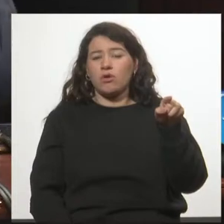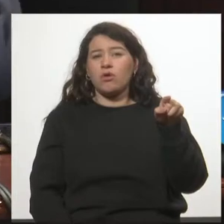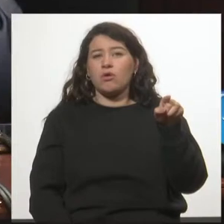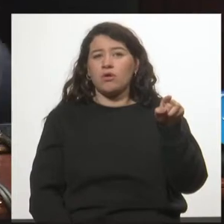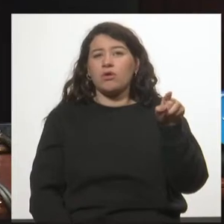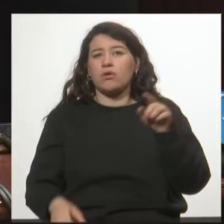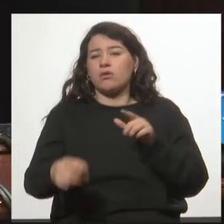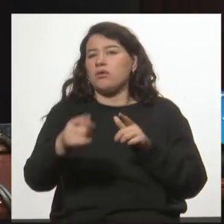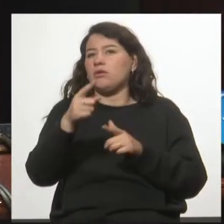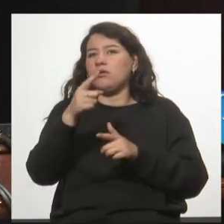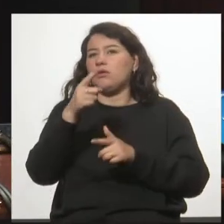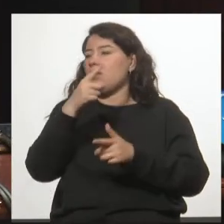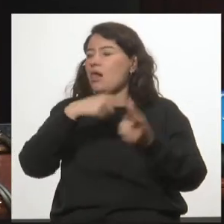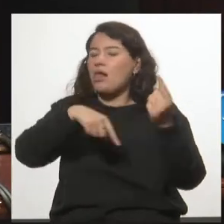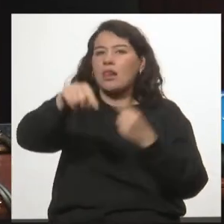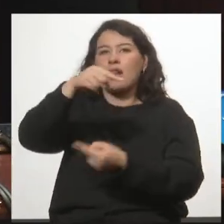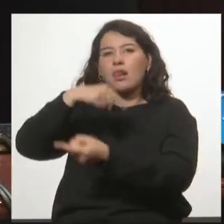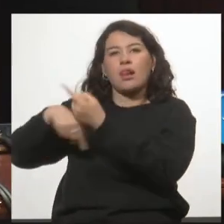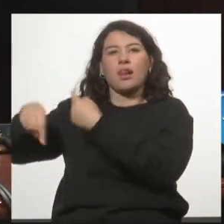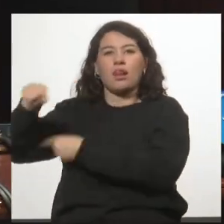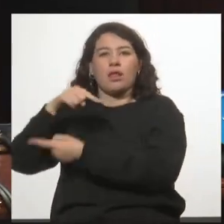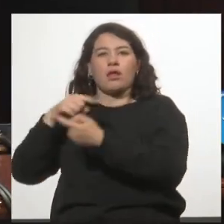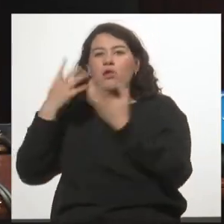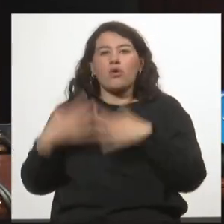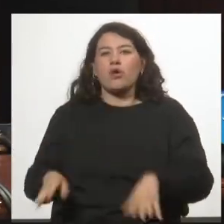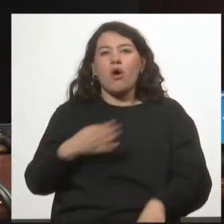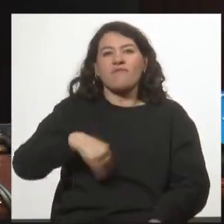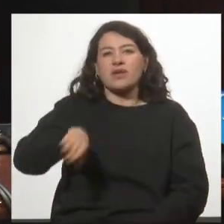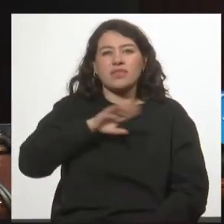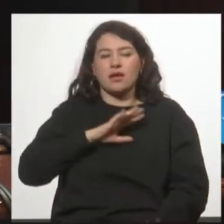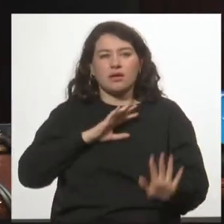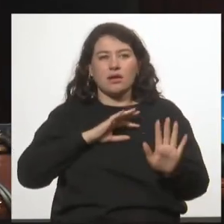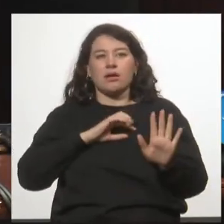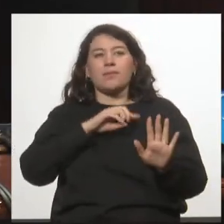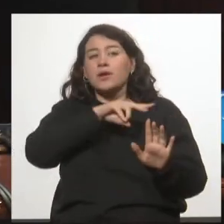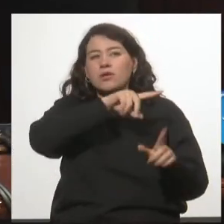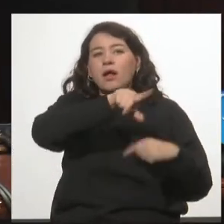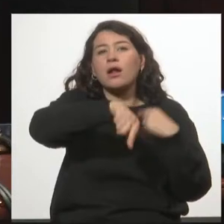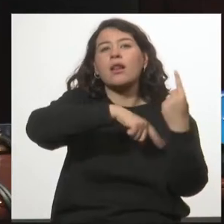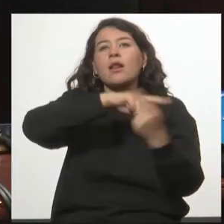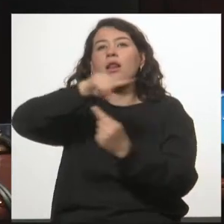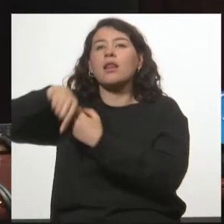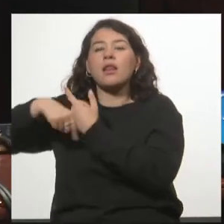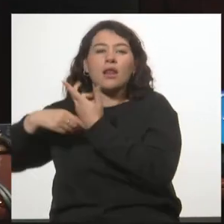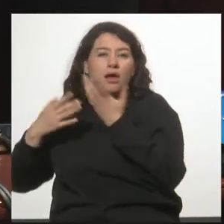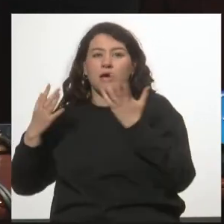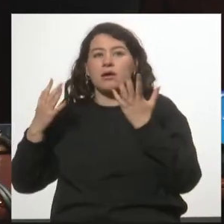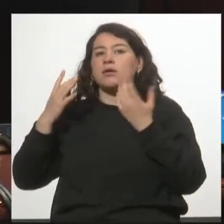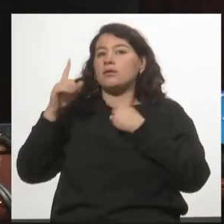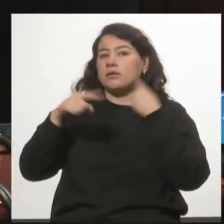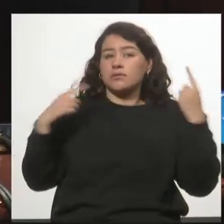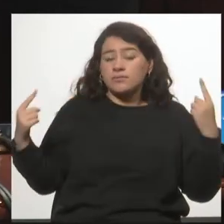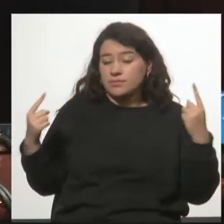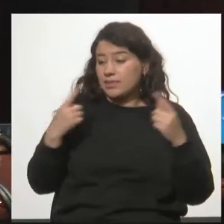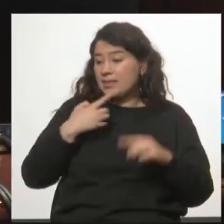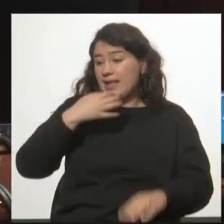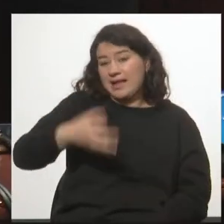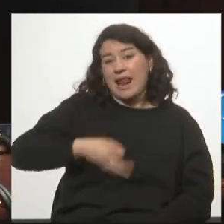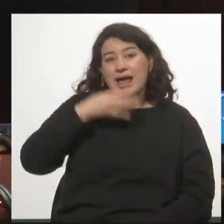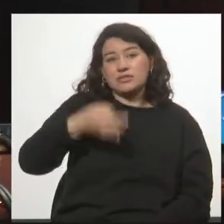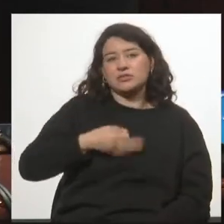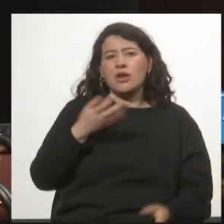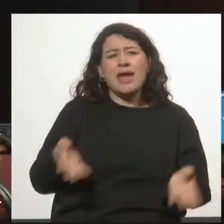ni de circo los voy a calificar porque no voy a ofender pero son operativos mediáticos en la declaración lo